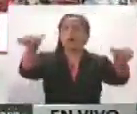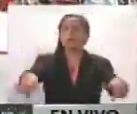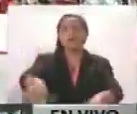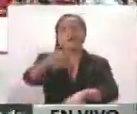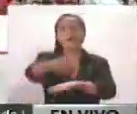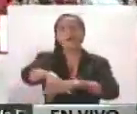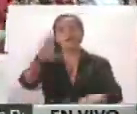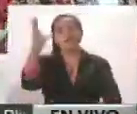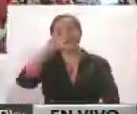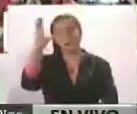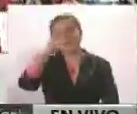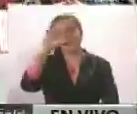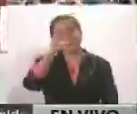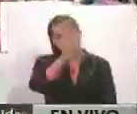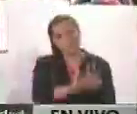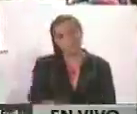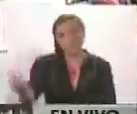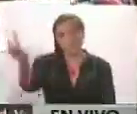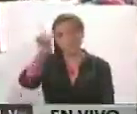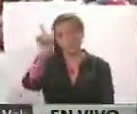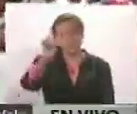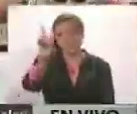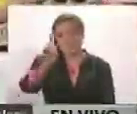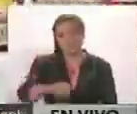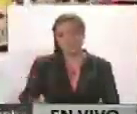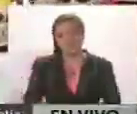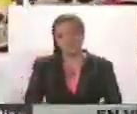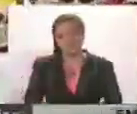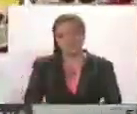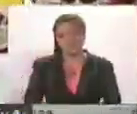de Caracas y de toda Venezuela.